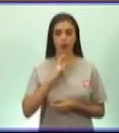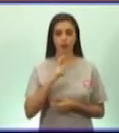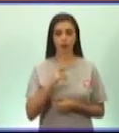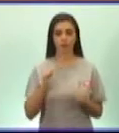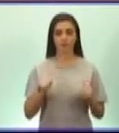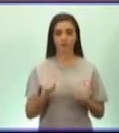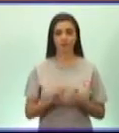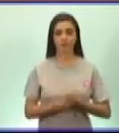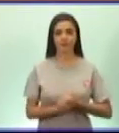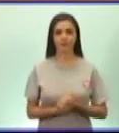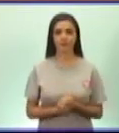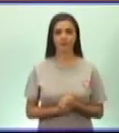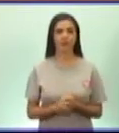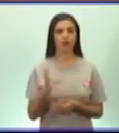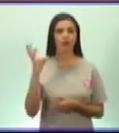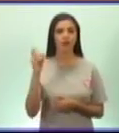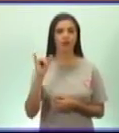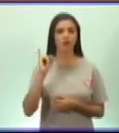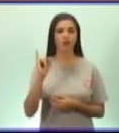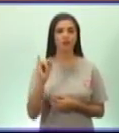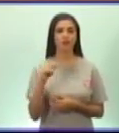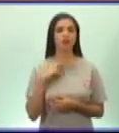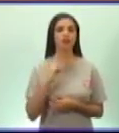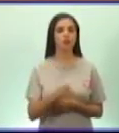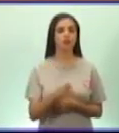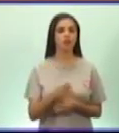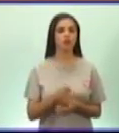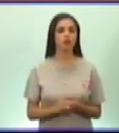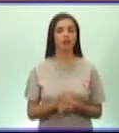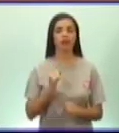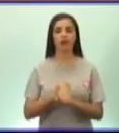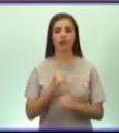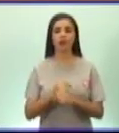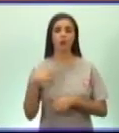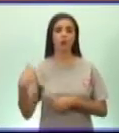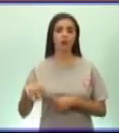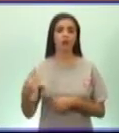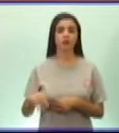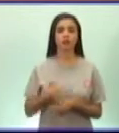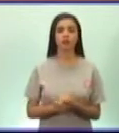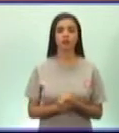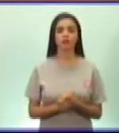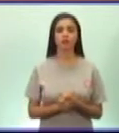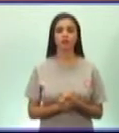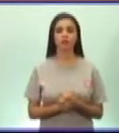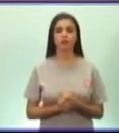la pregunta número 6 orientada en el trabajo práctico integrador.